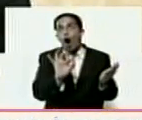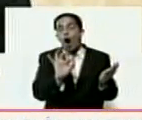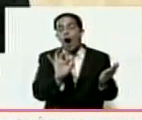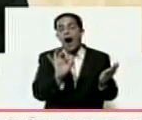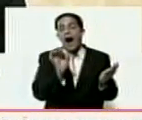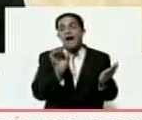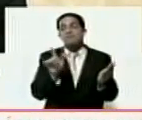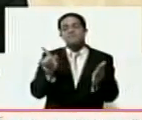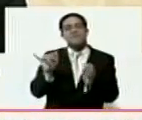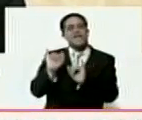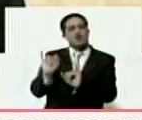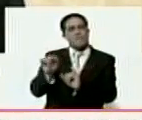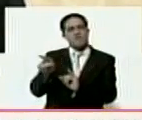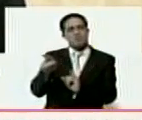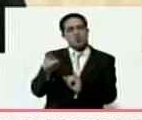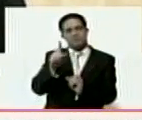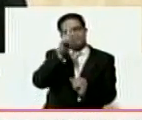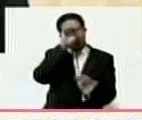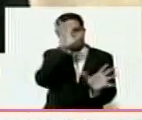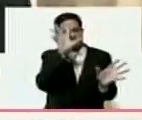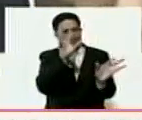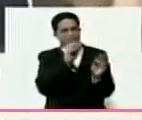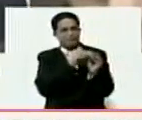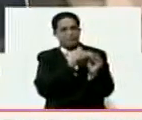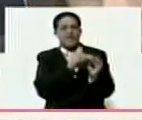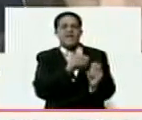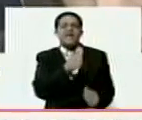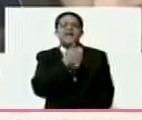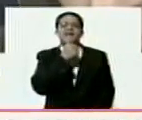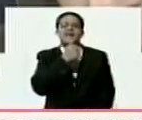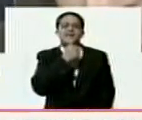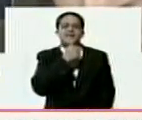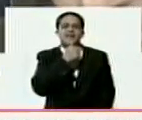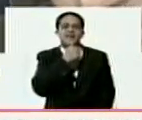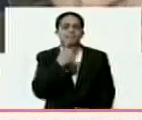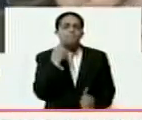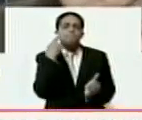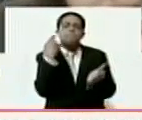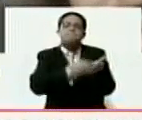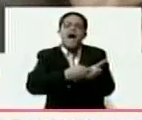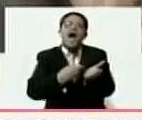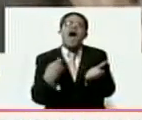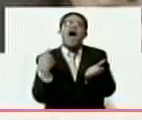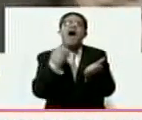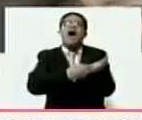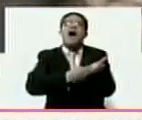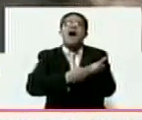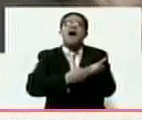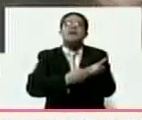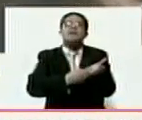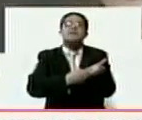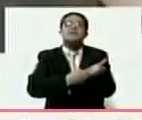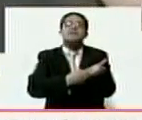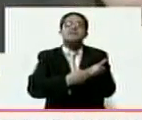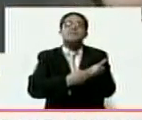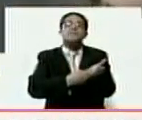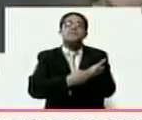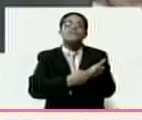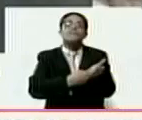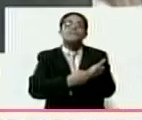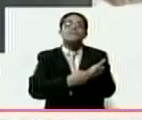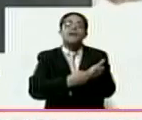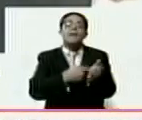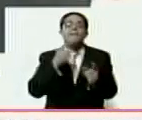con detenimiento quiénes están detrás de los lobbies pagando para las medidas estas que toma la